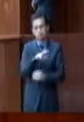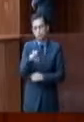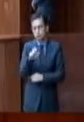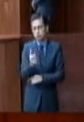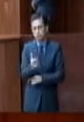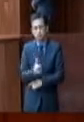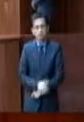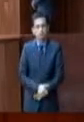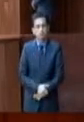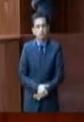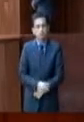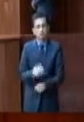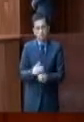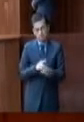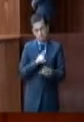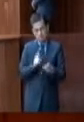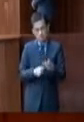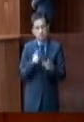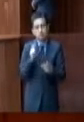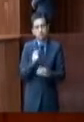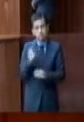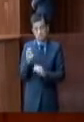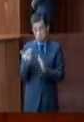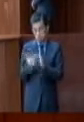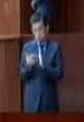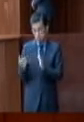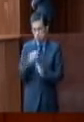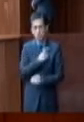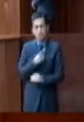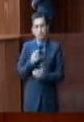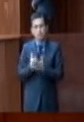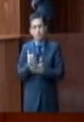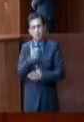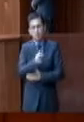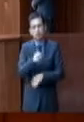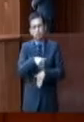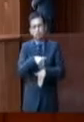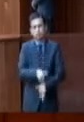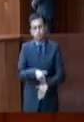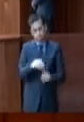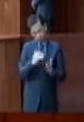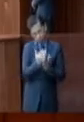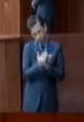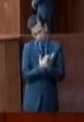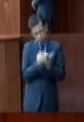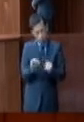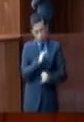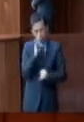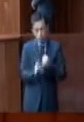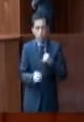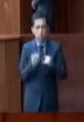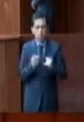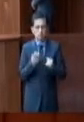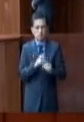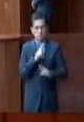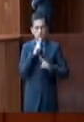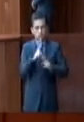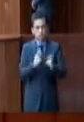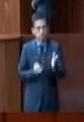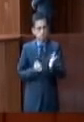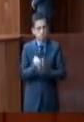tercer la correspondiente multa deberá ser pagada en los términos precisa 2 en la parte final de esta resolución